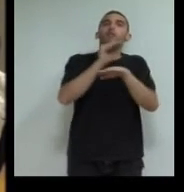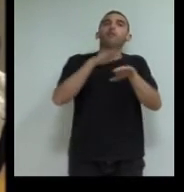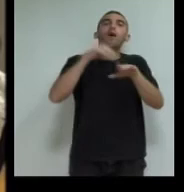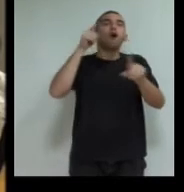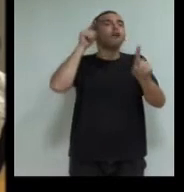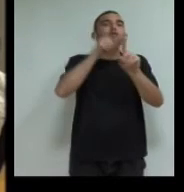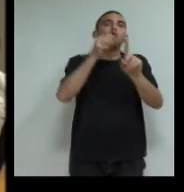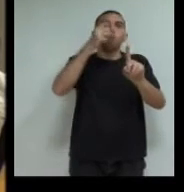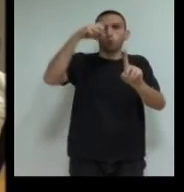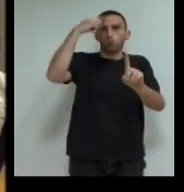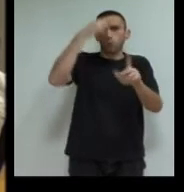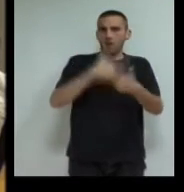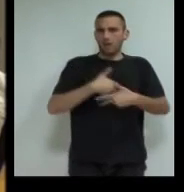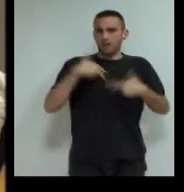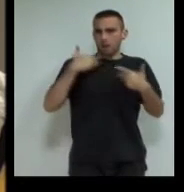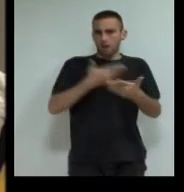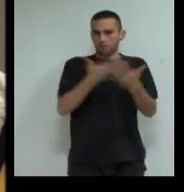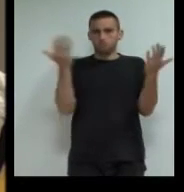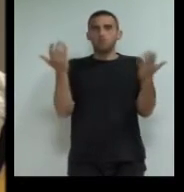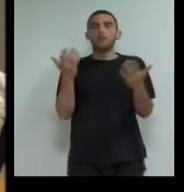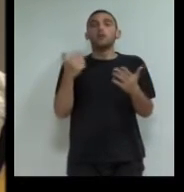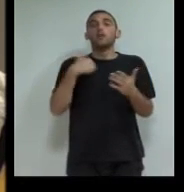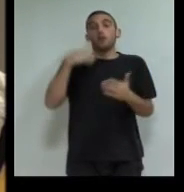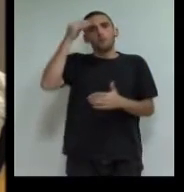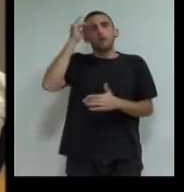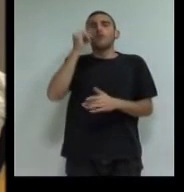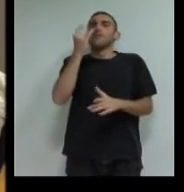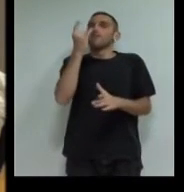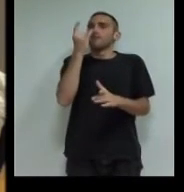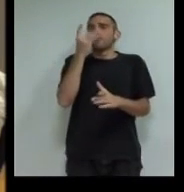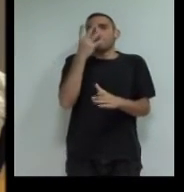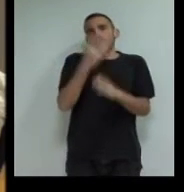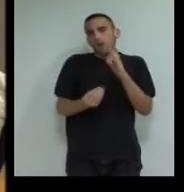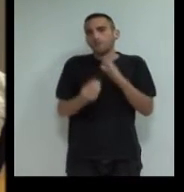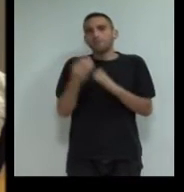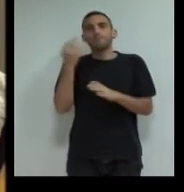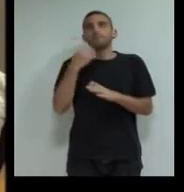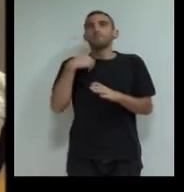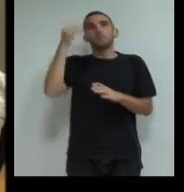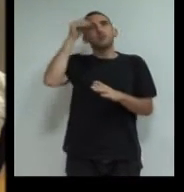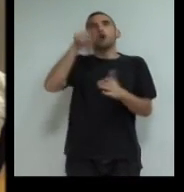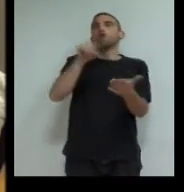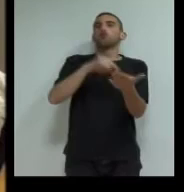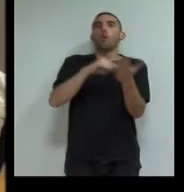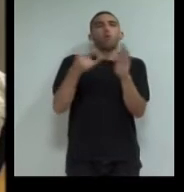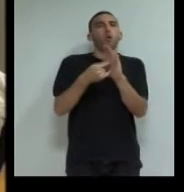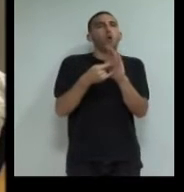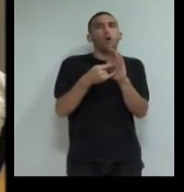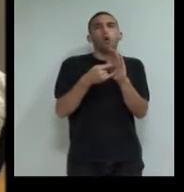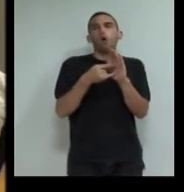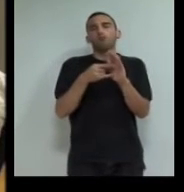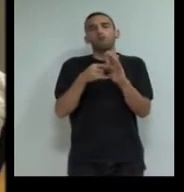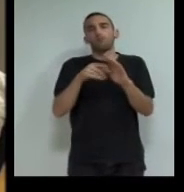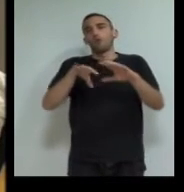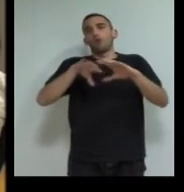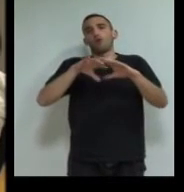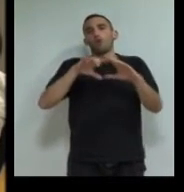general. Creo que es un error también pensar que eso es la panacea de todos los males. Acaba